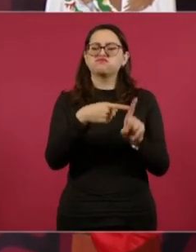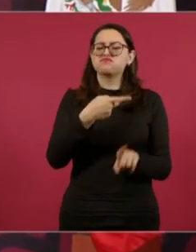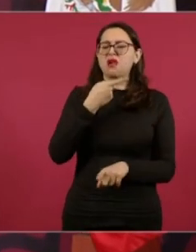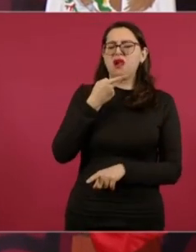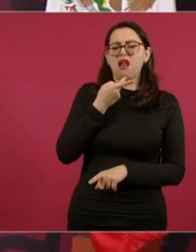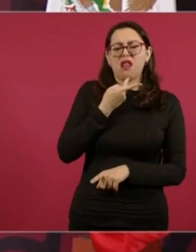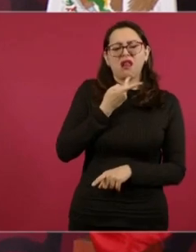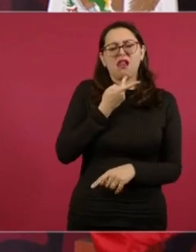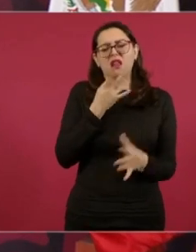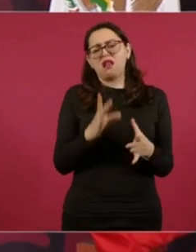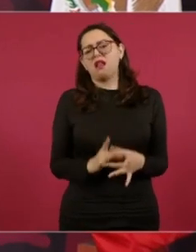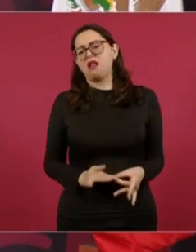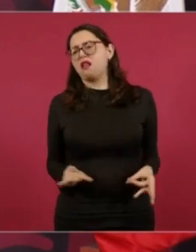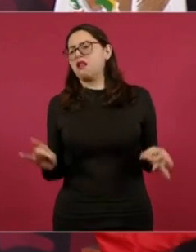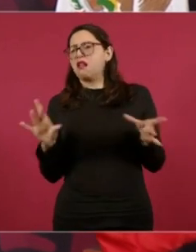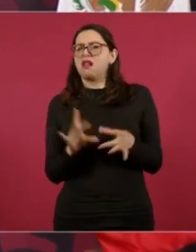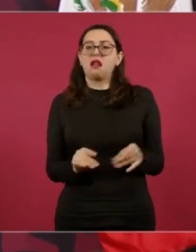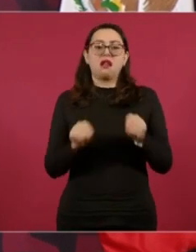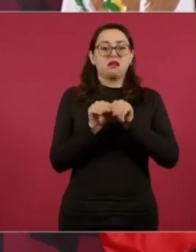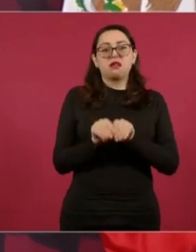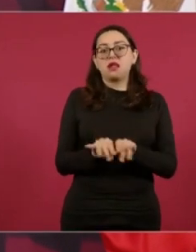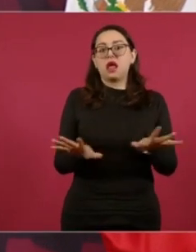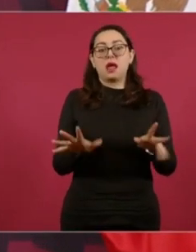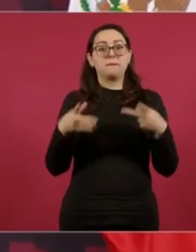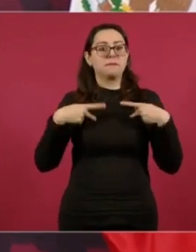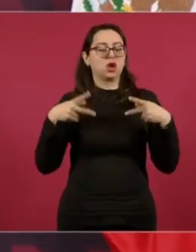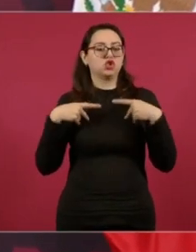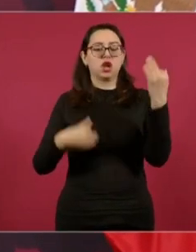él pontificaba, ¿no?